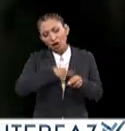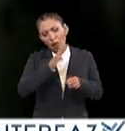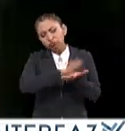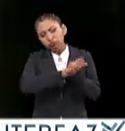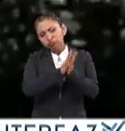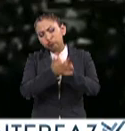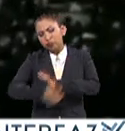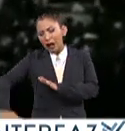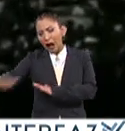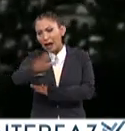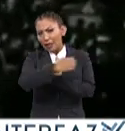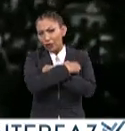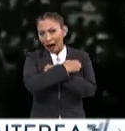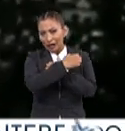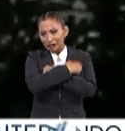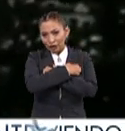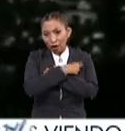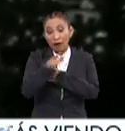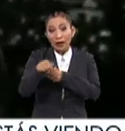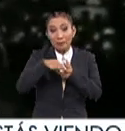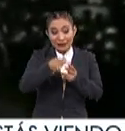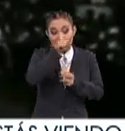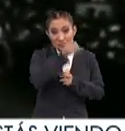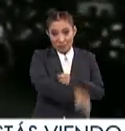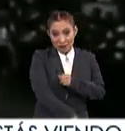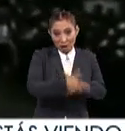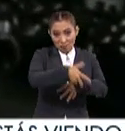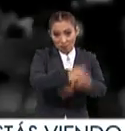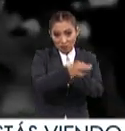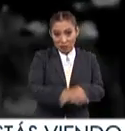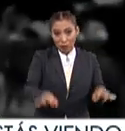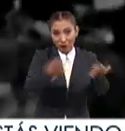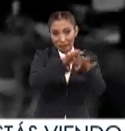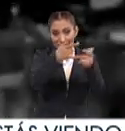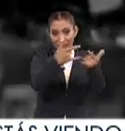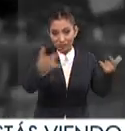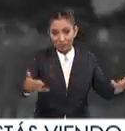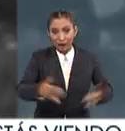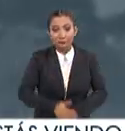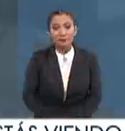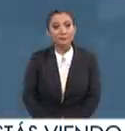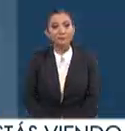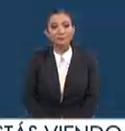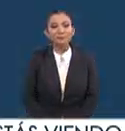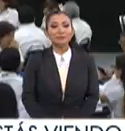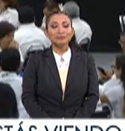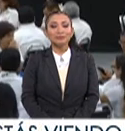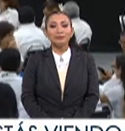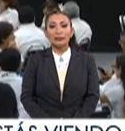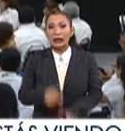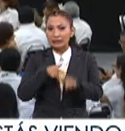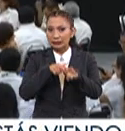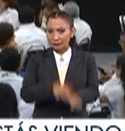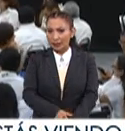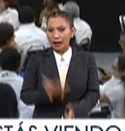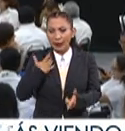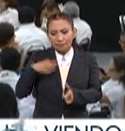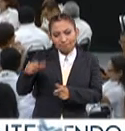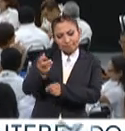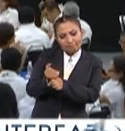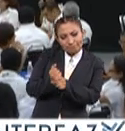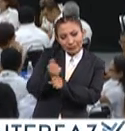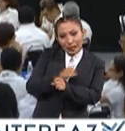la evolución en el sector educativo a partir de esta relevante etapa histórica. Continúa nuestra